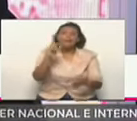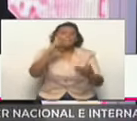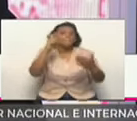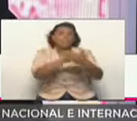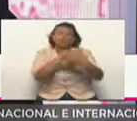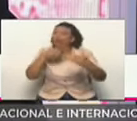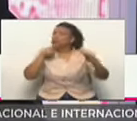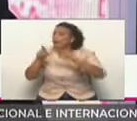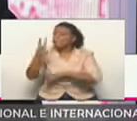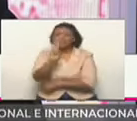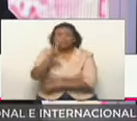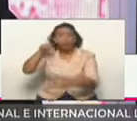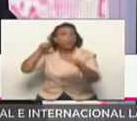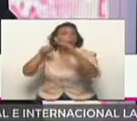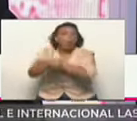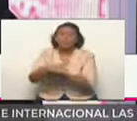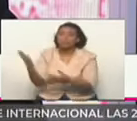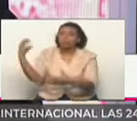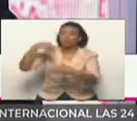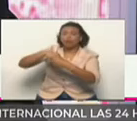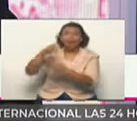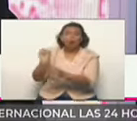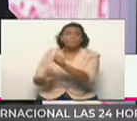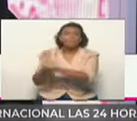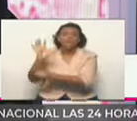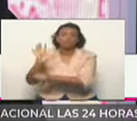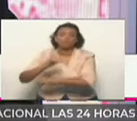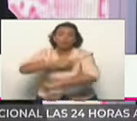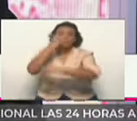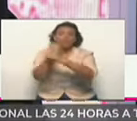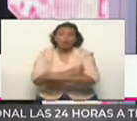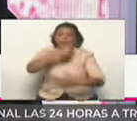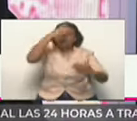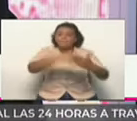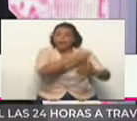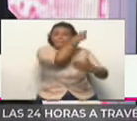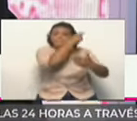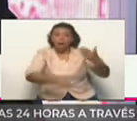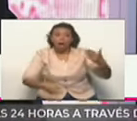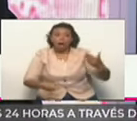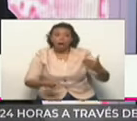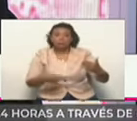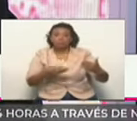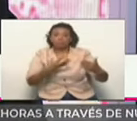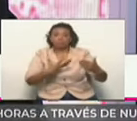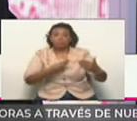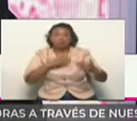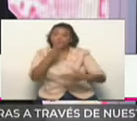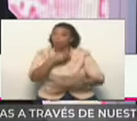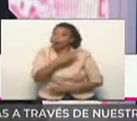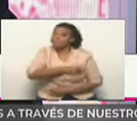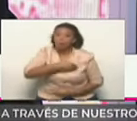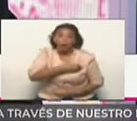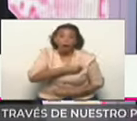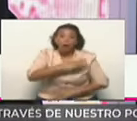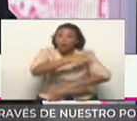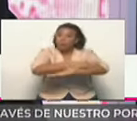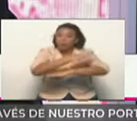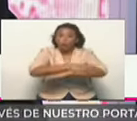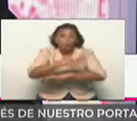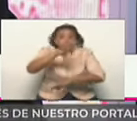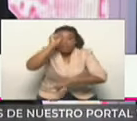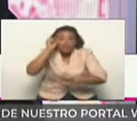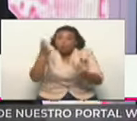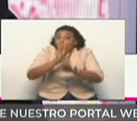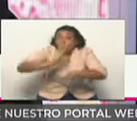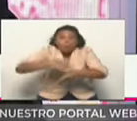no entra. Y ejerció un poder de veto verdaderamente inmoral, inexplicable